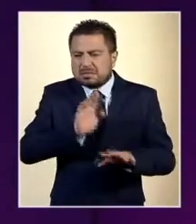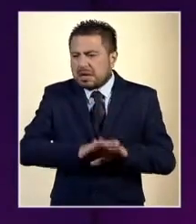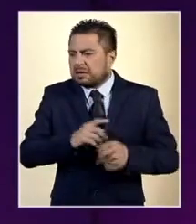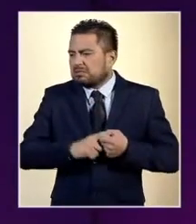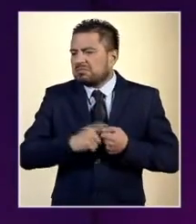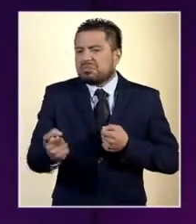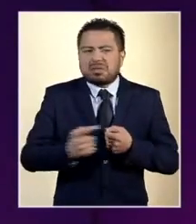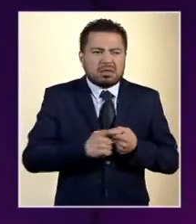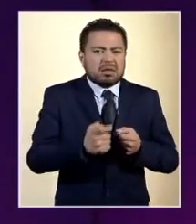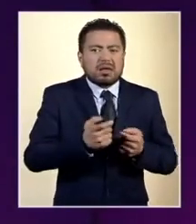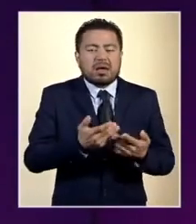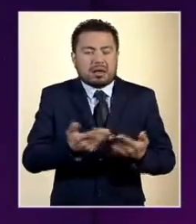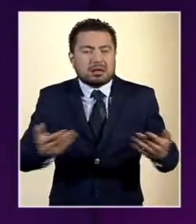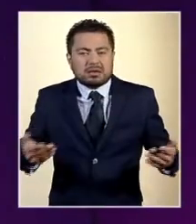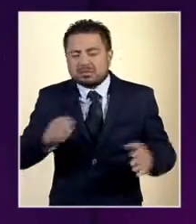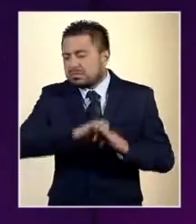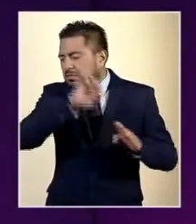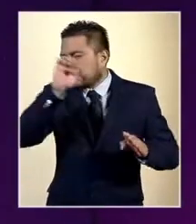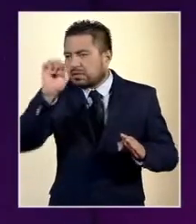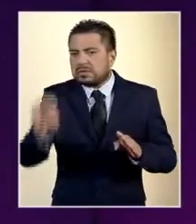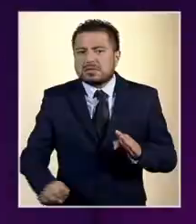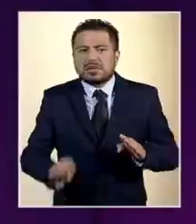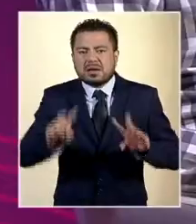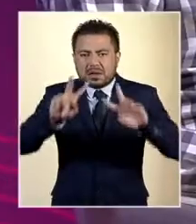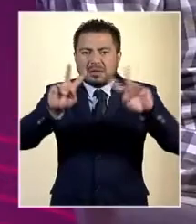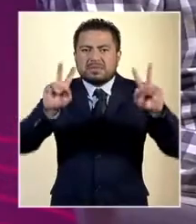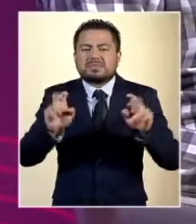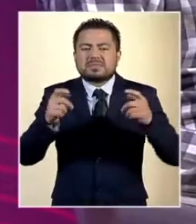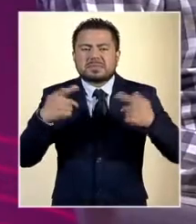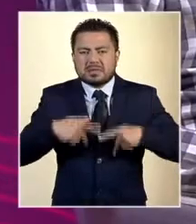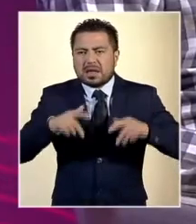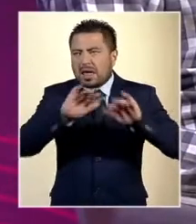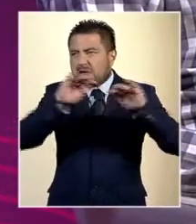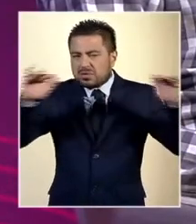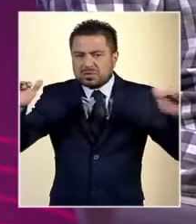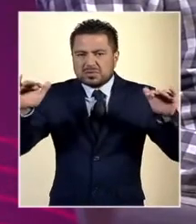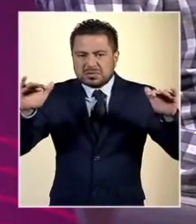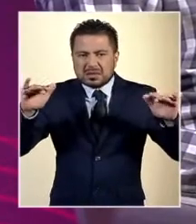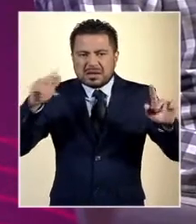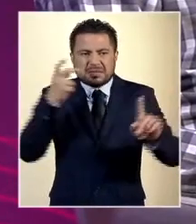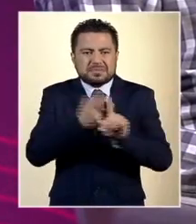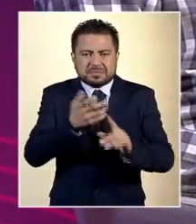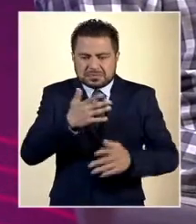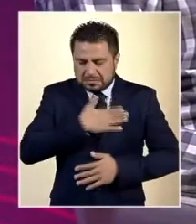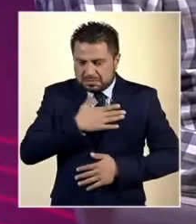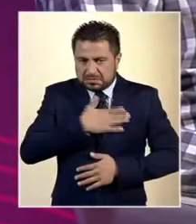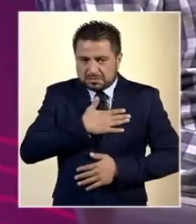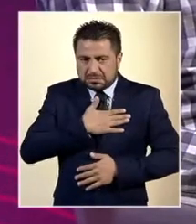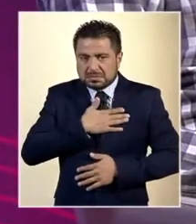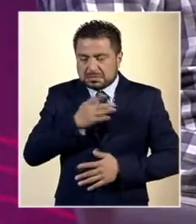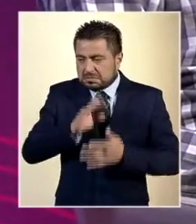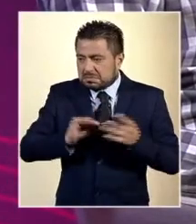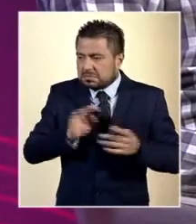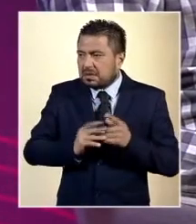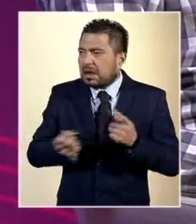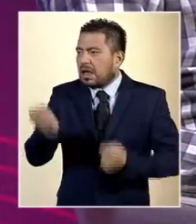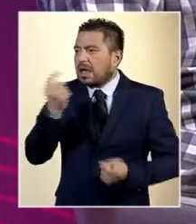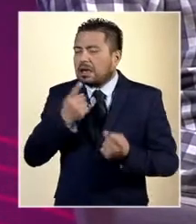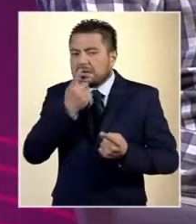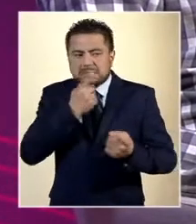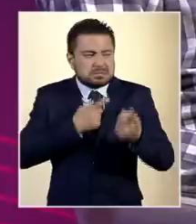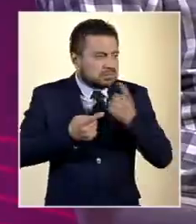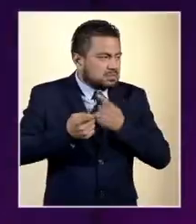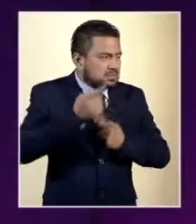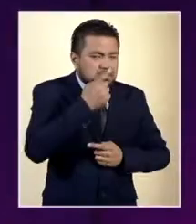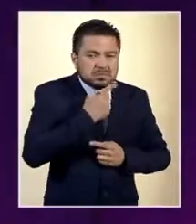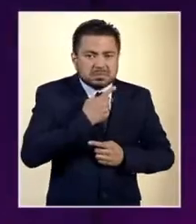exclusión. Entonces, por ejemplo, en el tema con personas adultas mayores, en nuestro caso, lo que nos han contado algunos, por